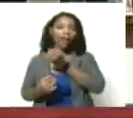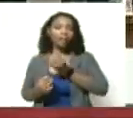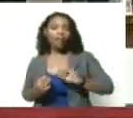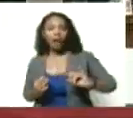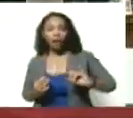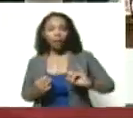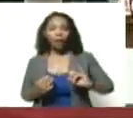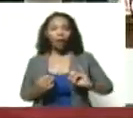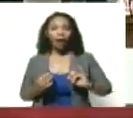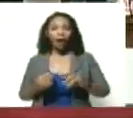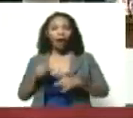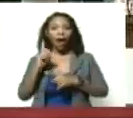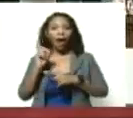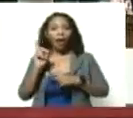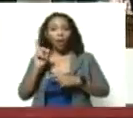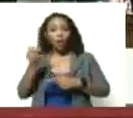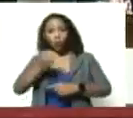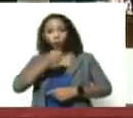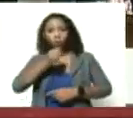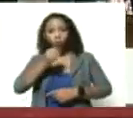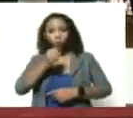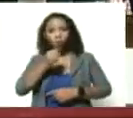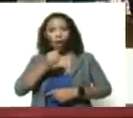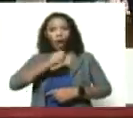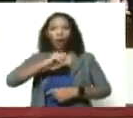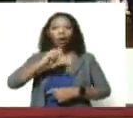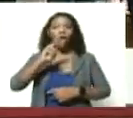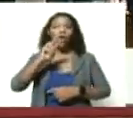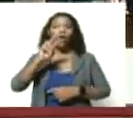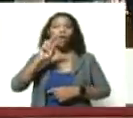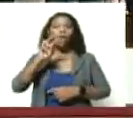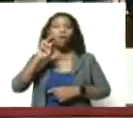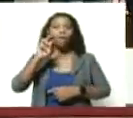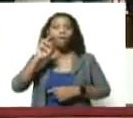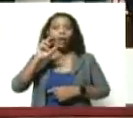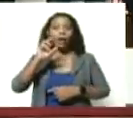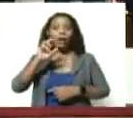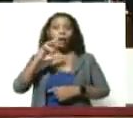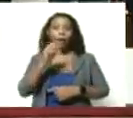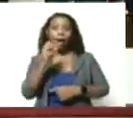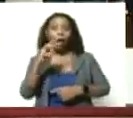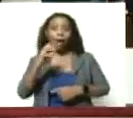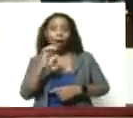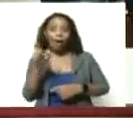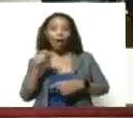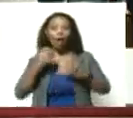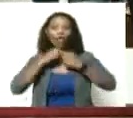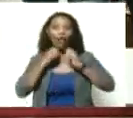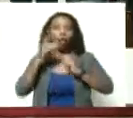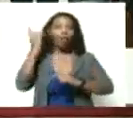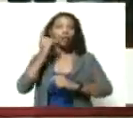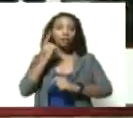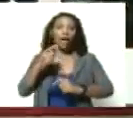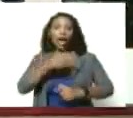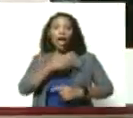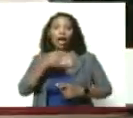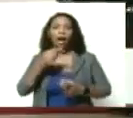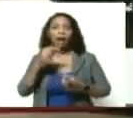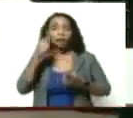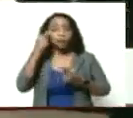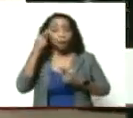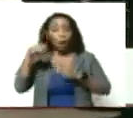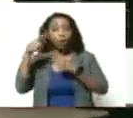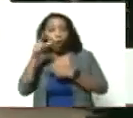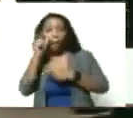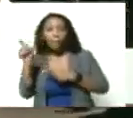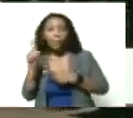a lo Earle Herrera, a lo José Vicente Rangel, a lo Aristóbulos Turis, a lo Darío Vivas, al Chino Cam. A esa